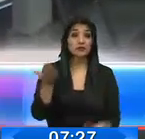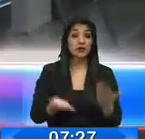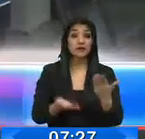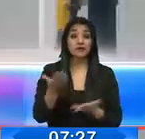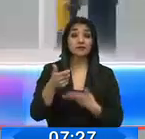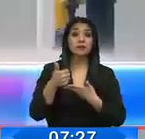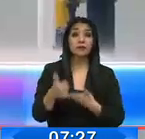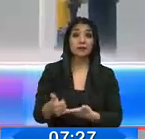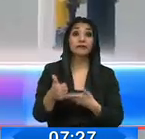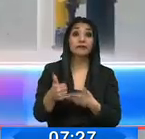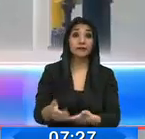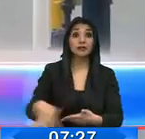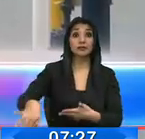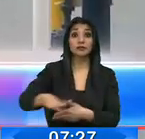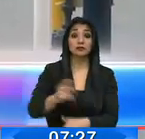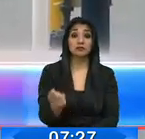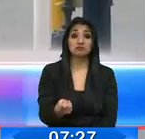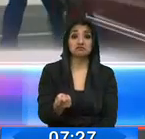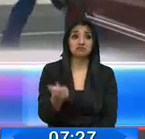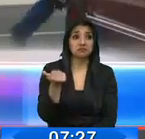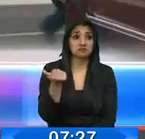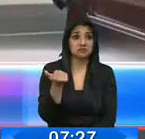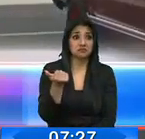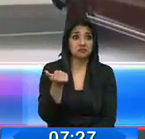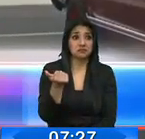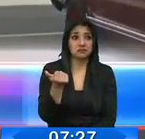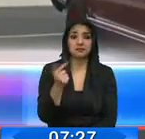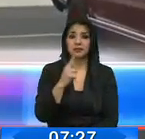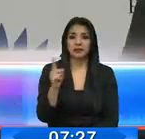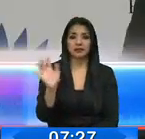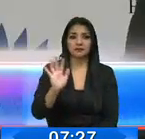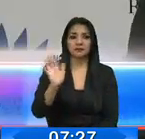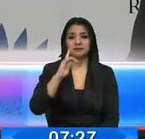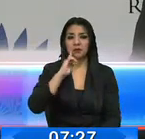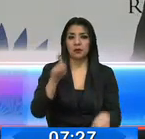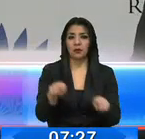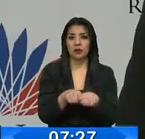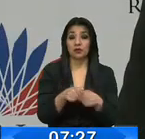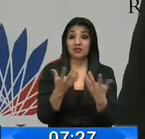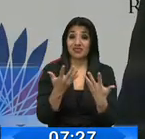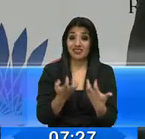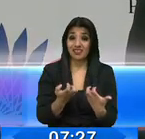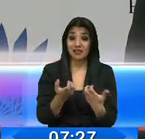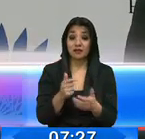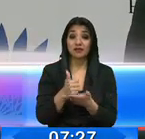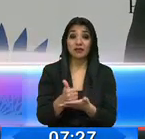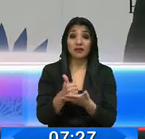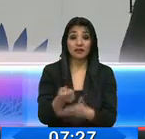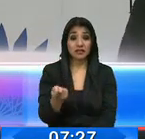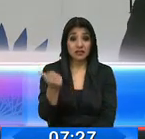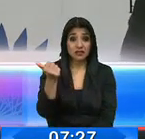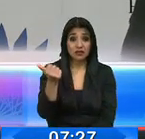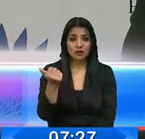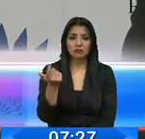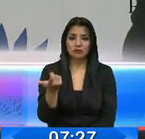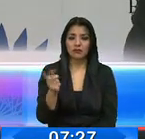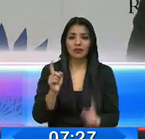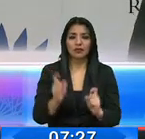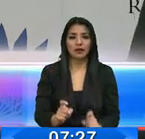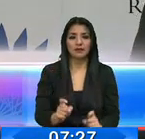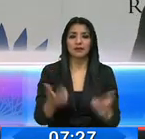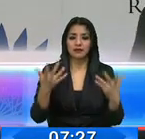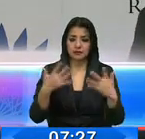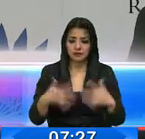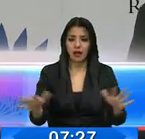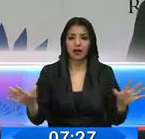de eliminar los subsidios. Acá la descartan de plano. Si quieren enfrentar el tema de los subsidios de manera adecuada, estos hay que enfrentarlos en